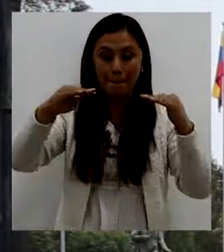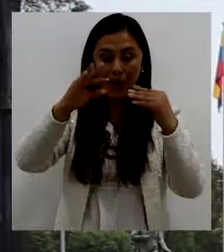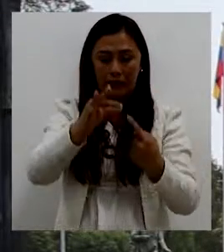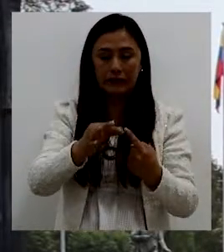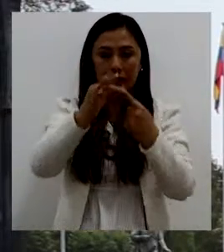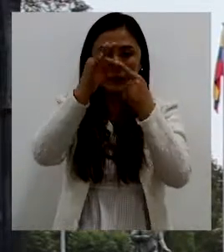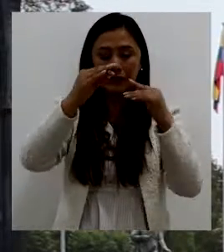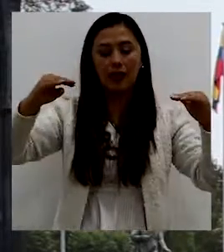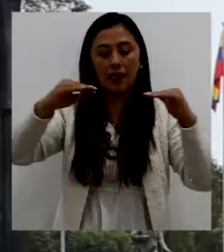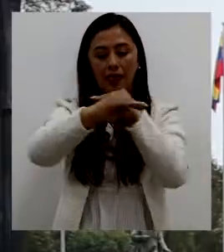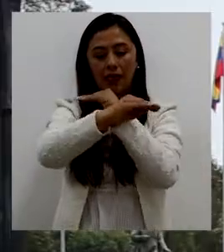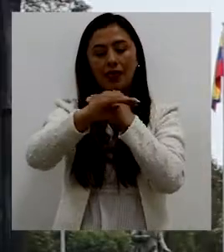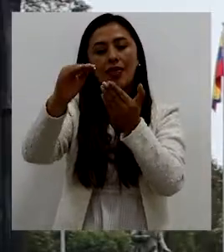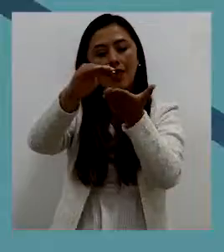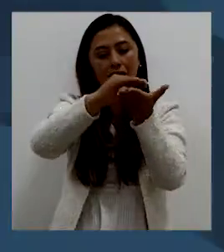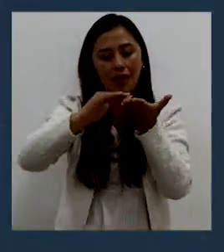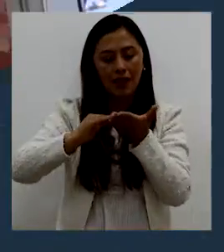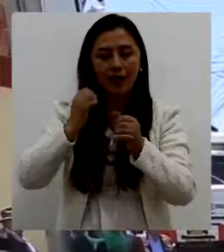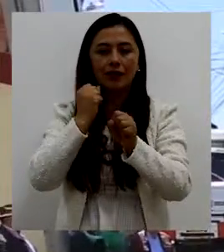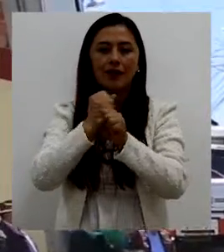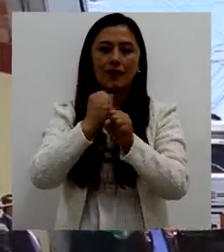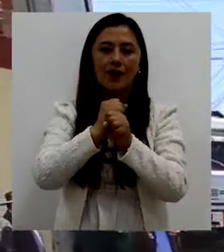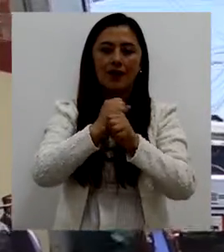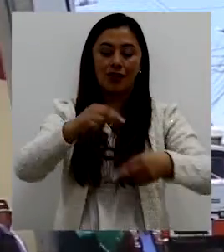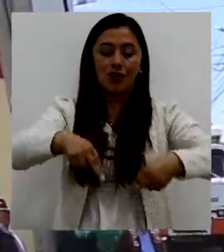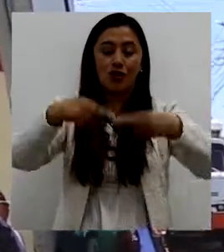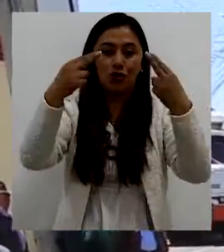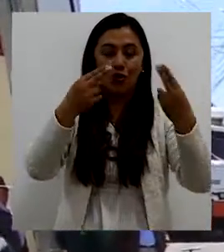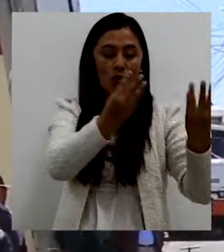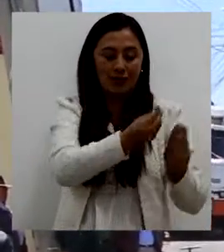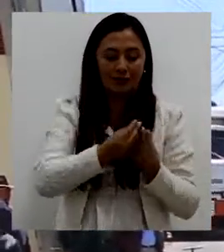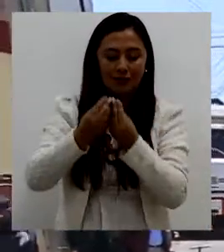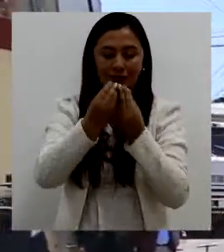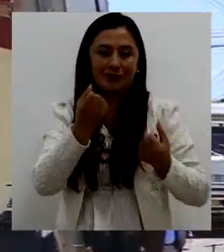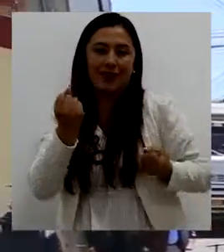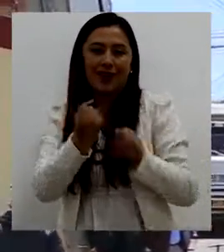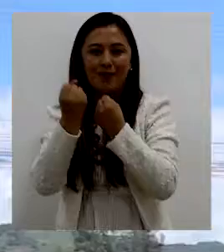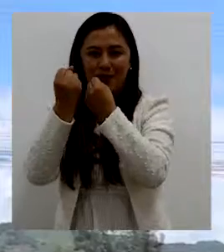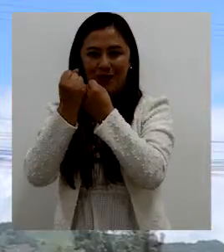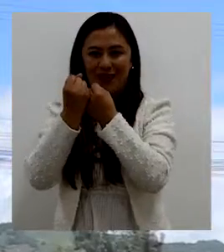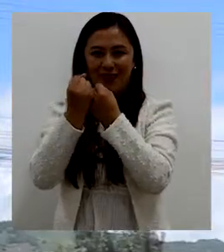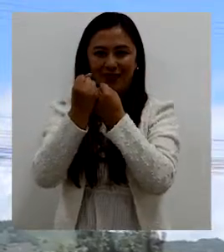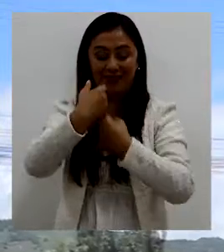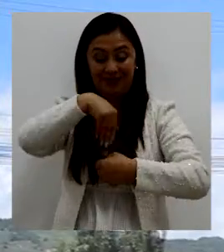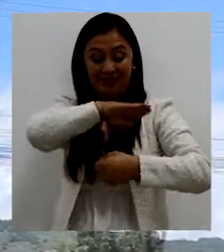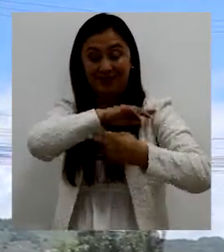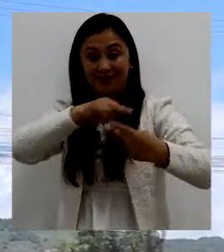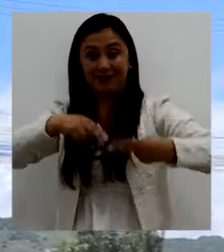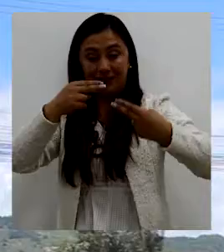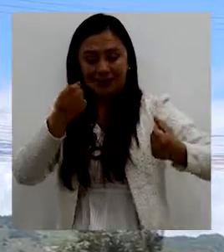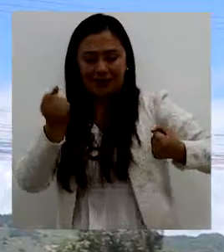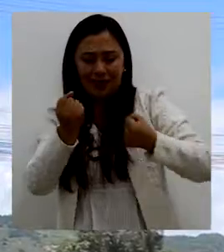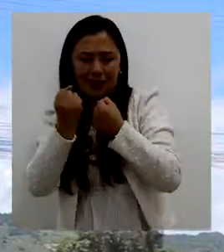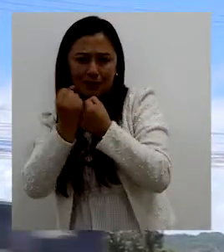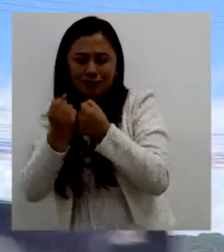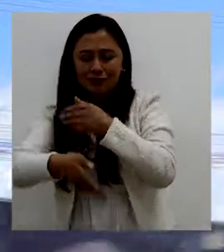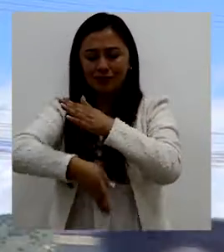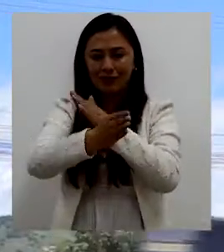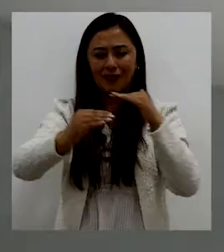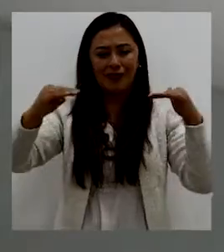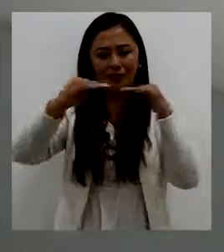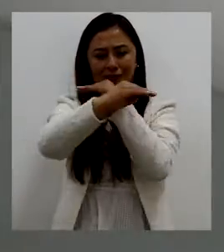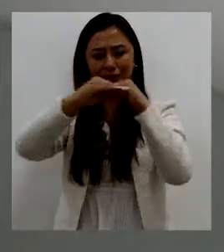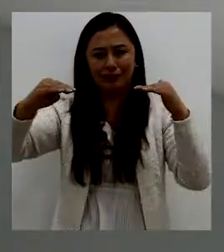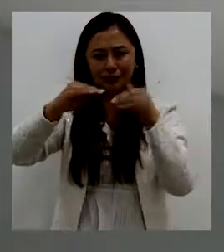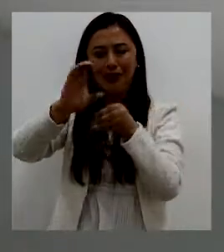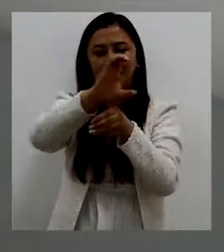al trabajo de Tunja en equipo. La alcaldía de Tunja en equipo continúa trabajando en la intervención de la malla vial de la ciudad.